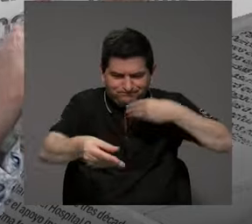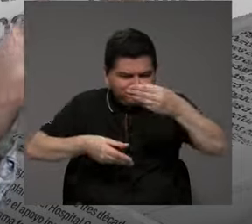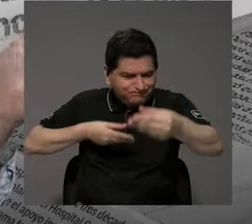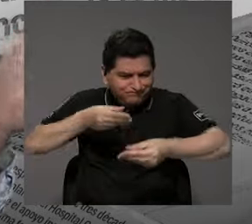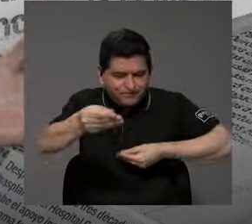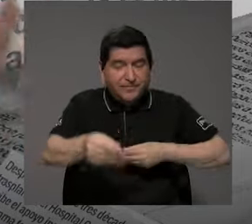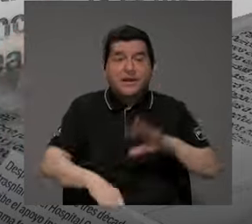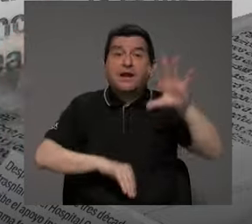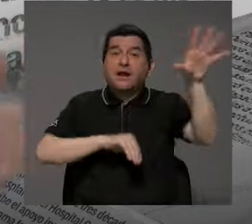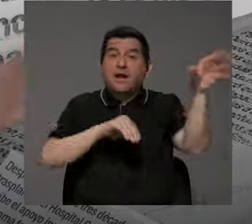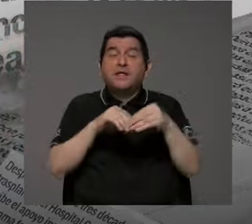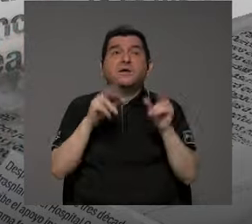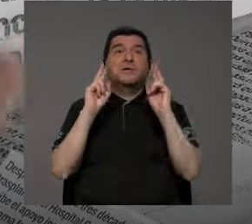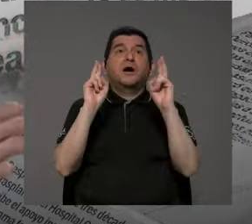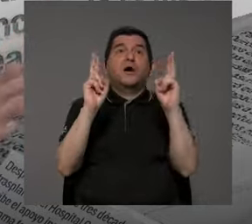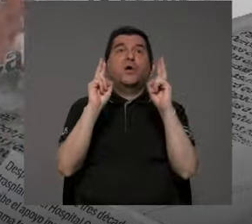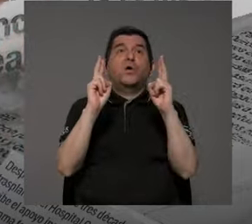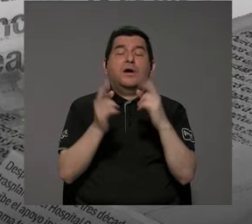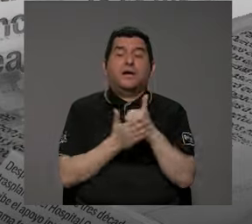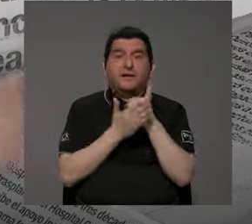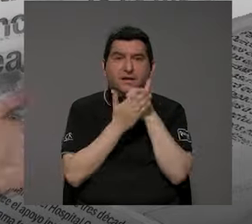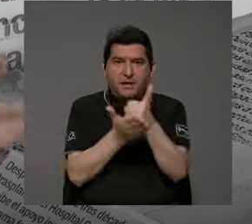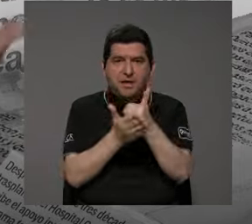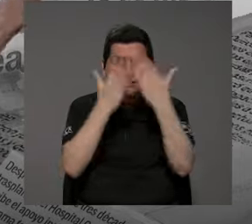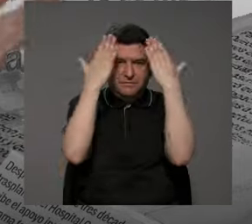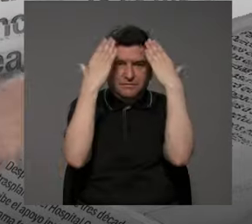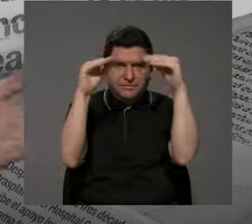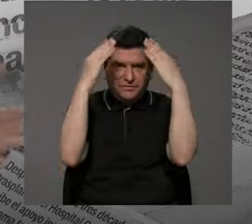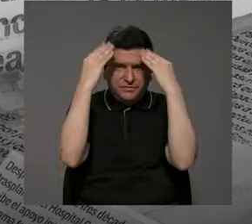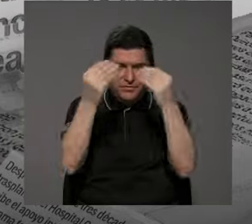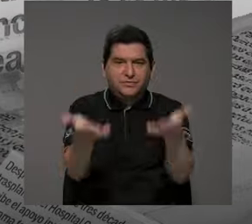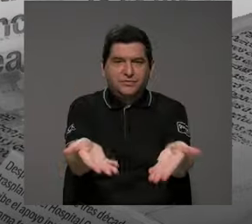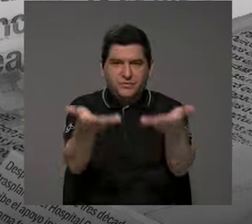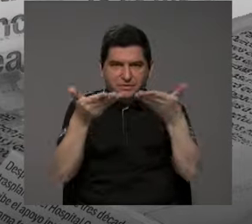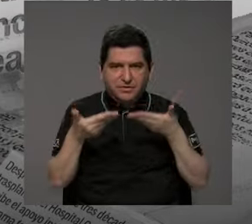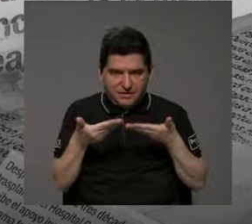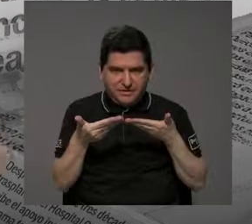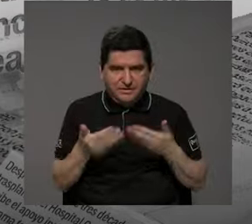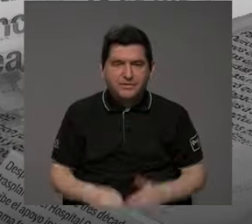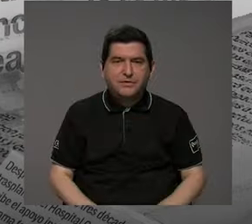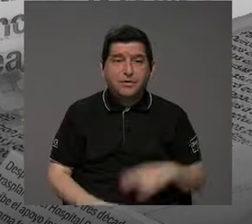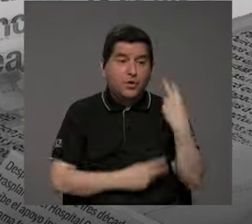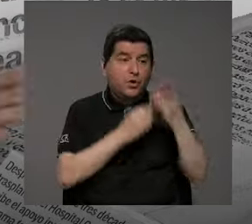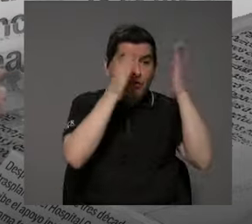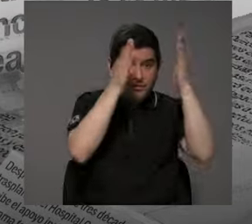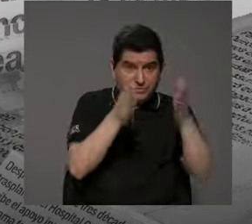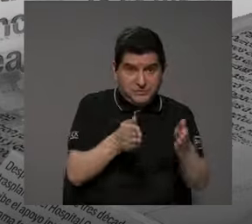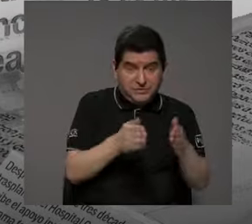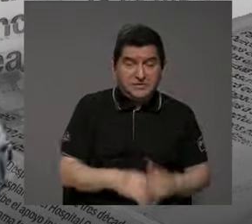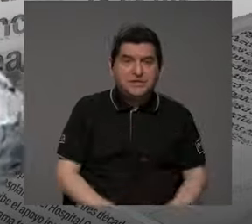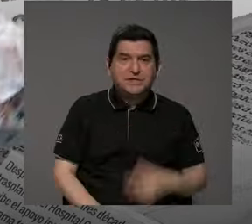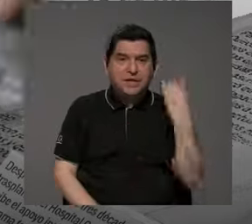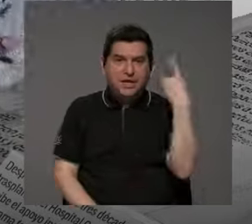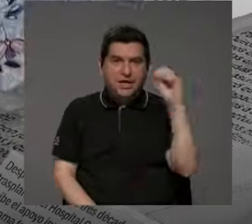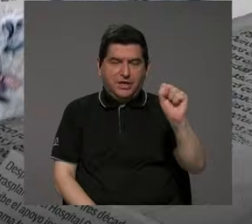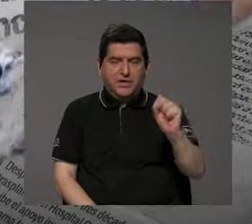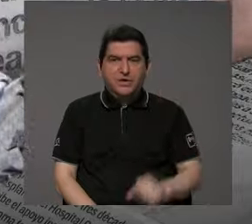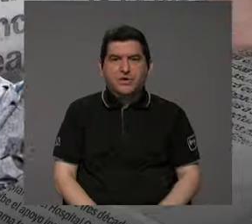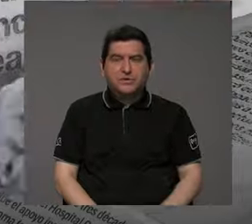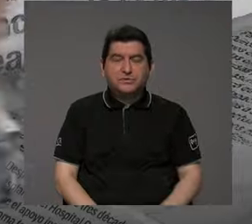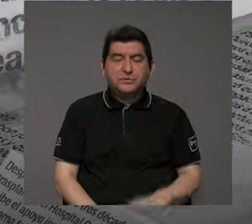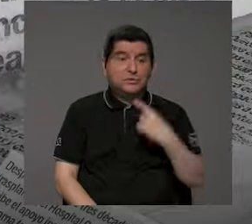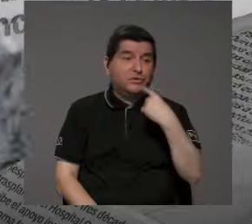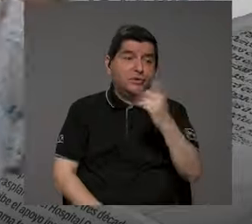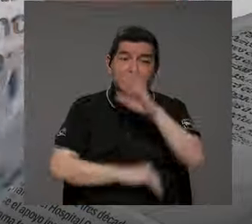Y que además Ojalá sirva esta información que nos han dado para que los vecinos de desamparados no podemos